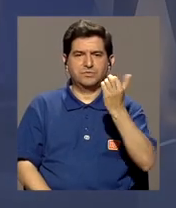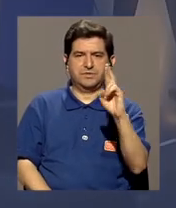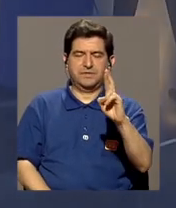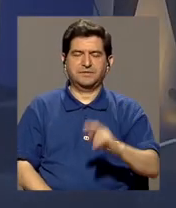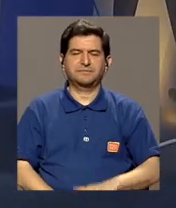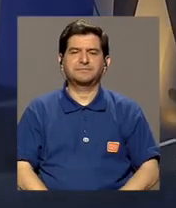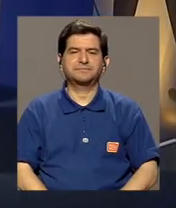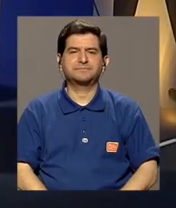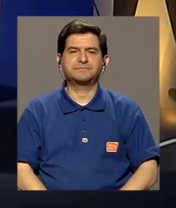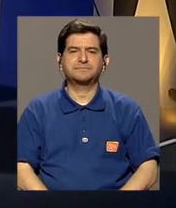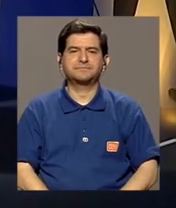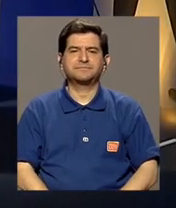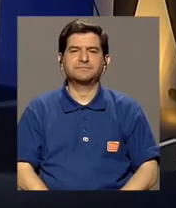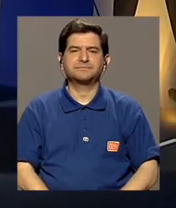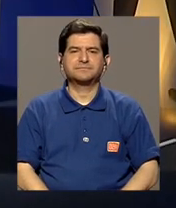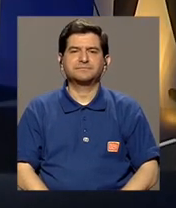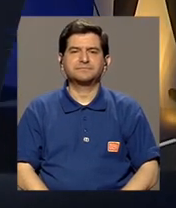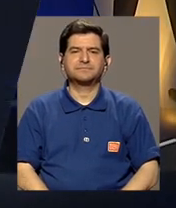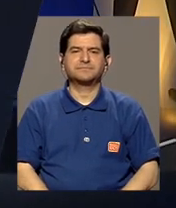rica